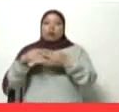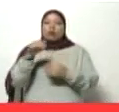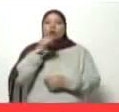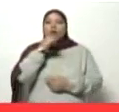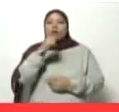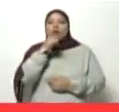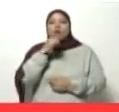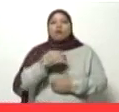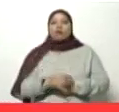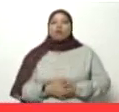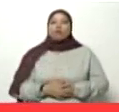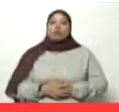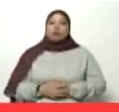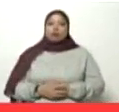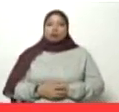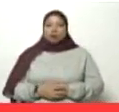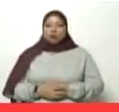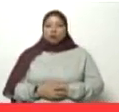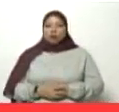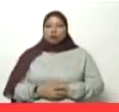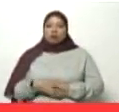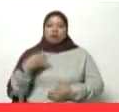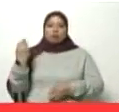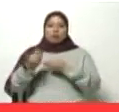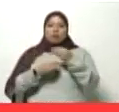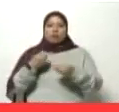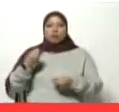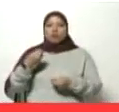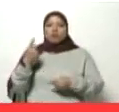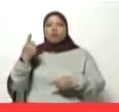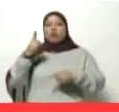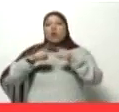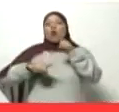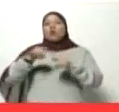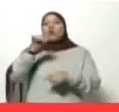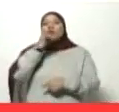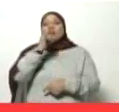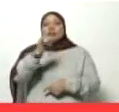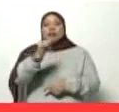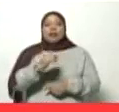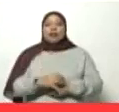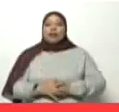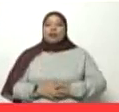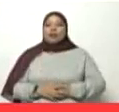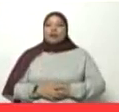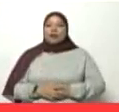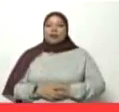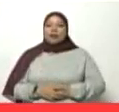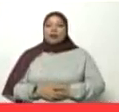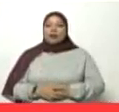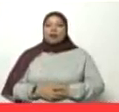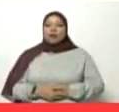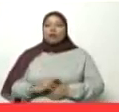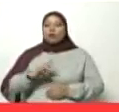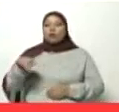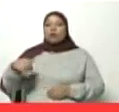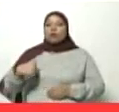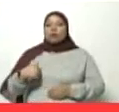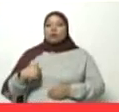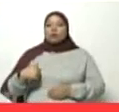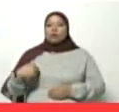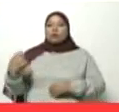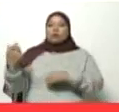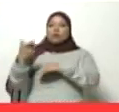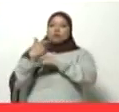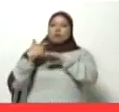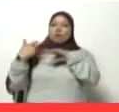bueno, primordialmente tiene que ver con la cantidad de recursos que tiene Venezuela. Si nosotros fuésemos un